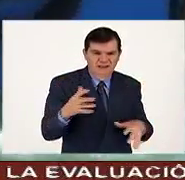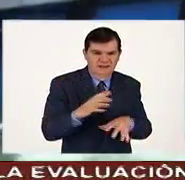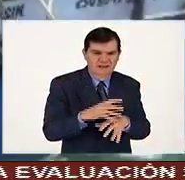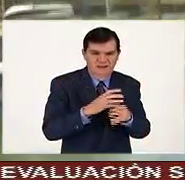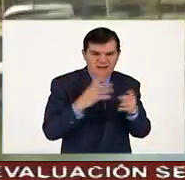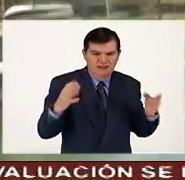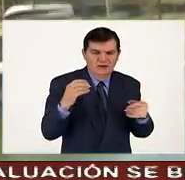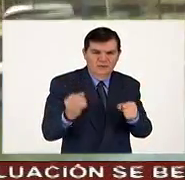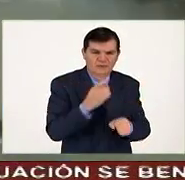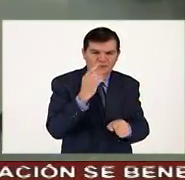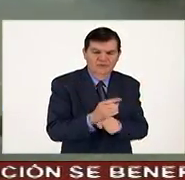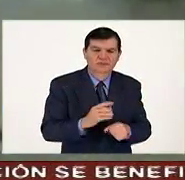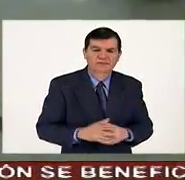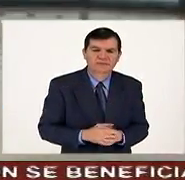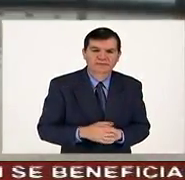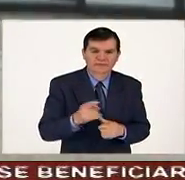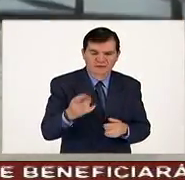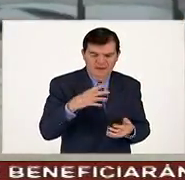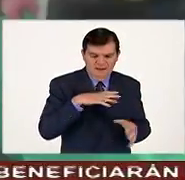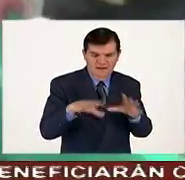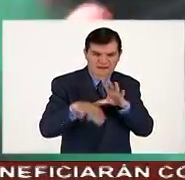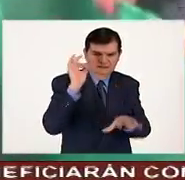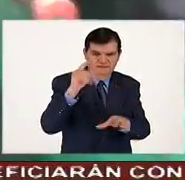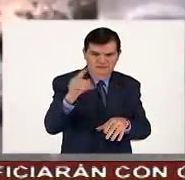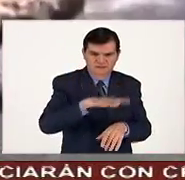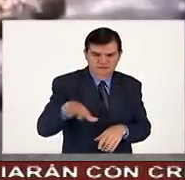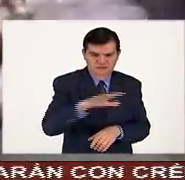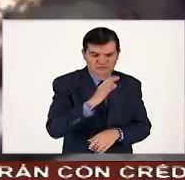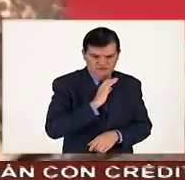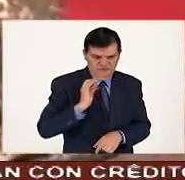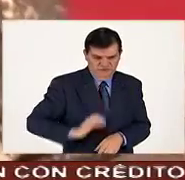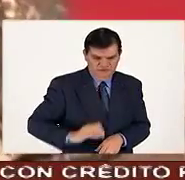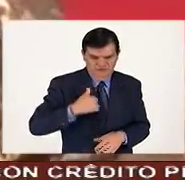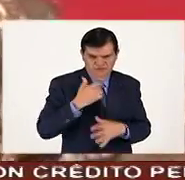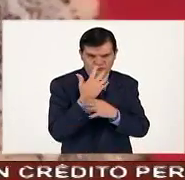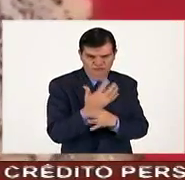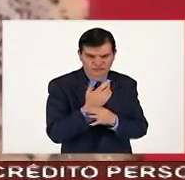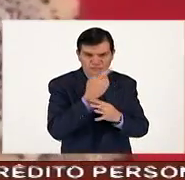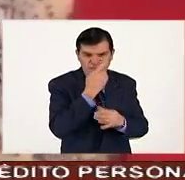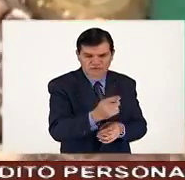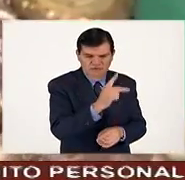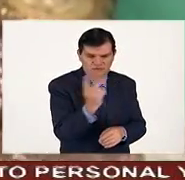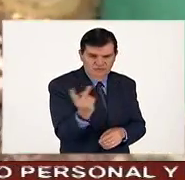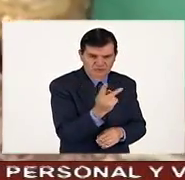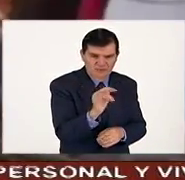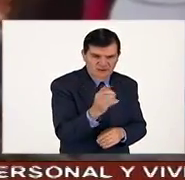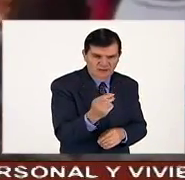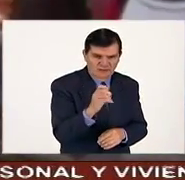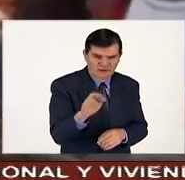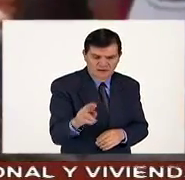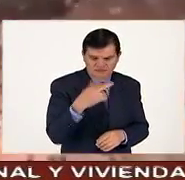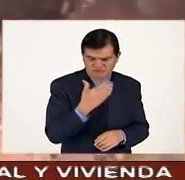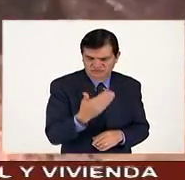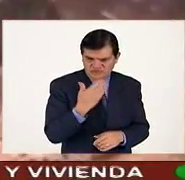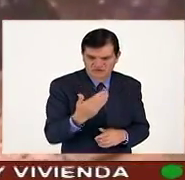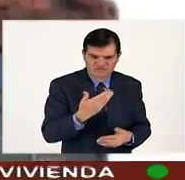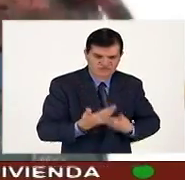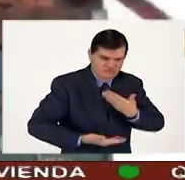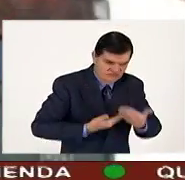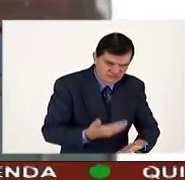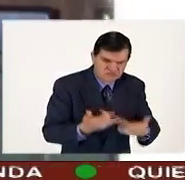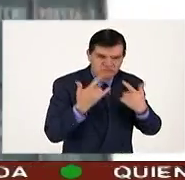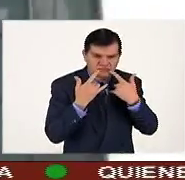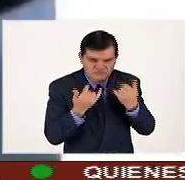una enorme oportunidad. Encontramos un gran ambiente en China, déjenme decirlo, Pati, Omar, sí. Un gran ambiente de cordialidad,